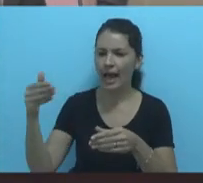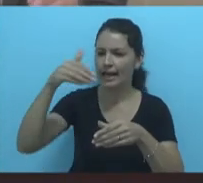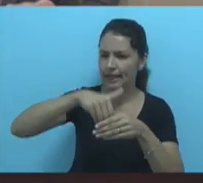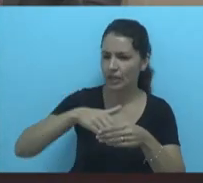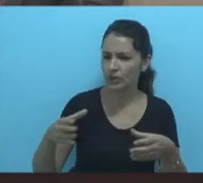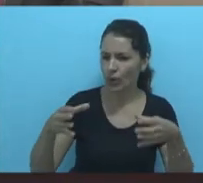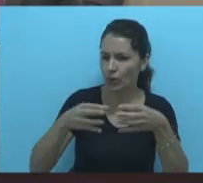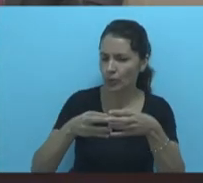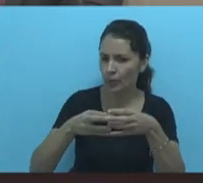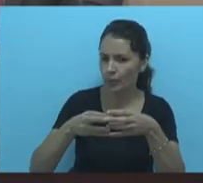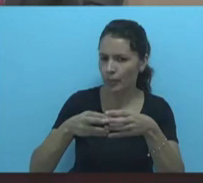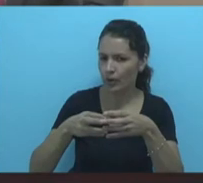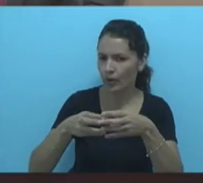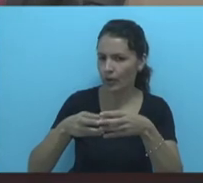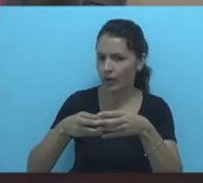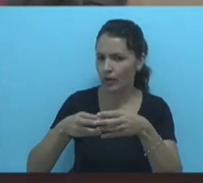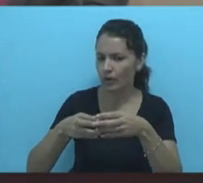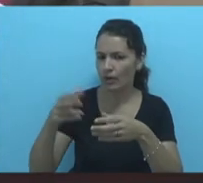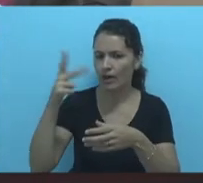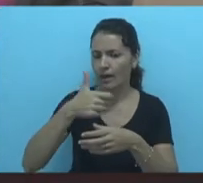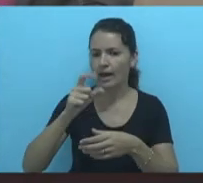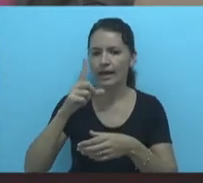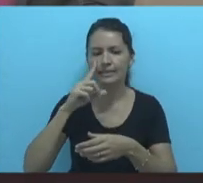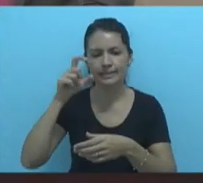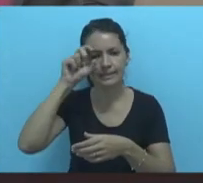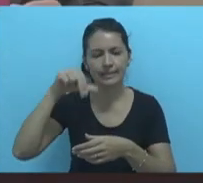Hacienda en reemplazo de la señora diputada Jimena Sola.